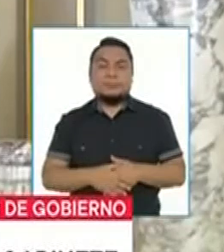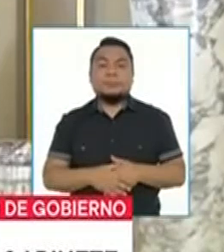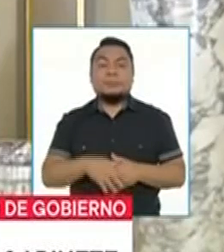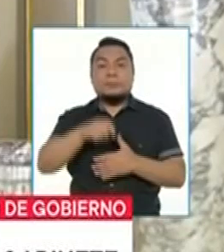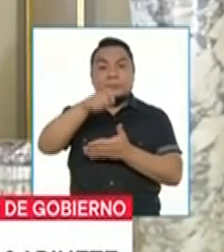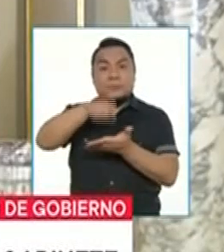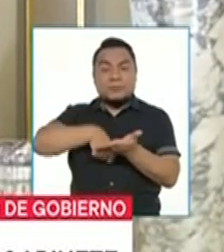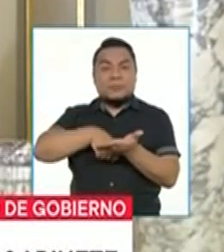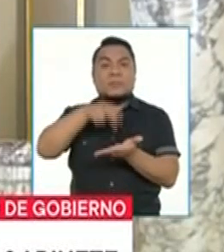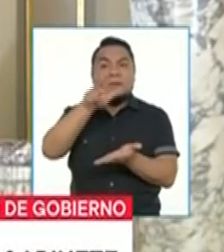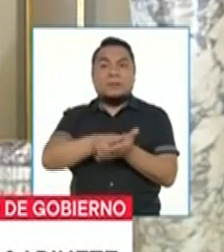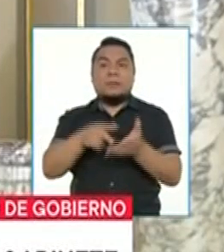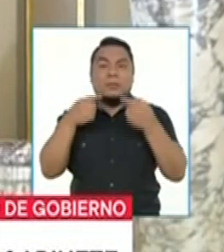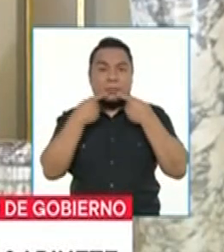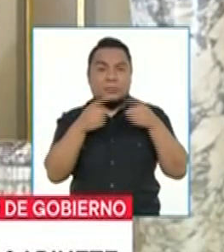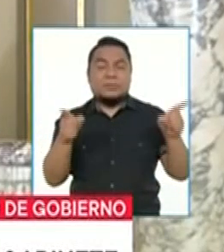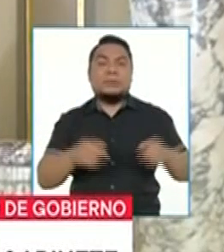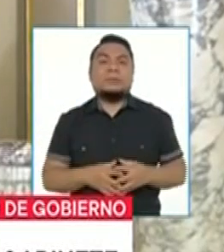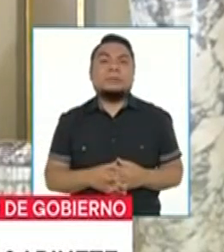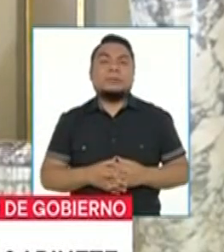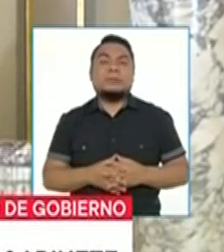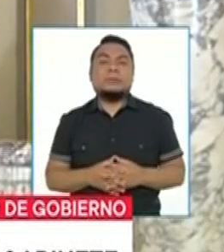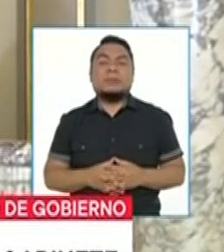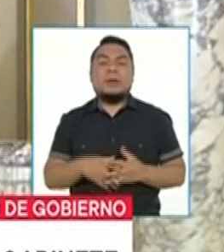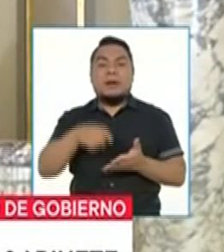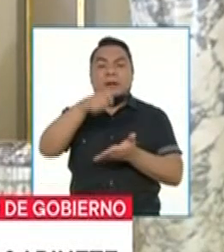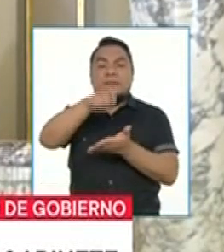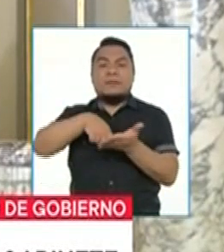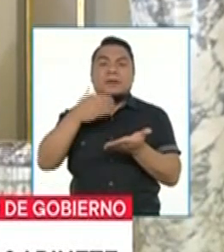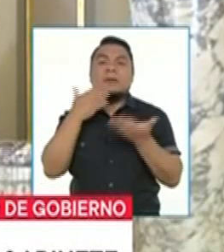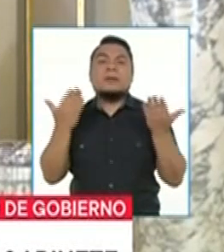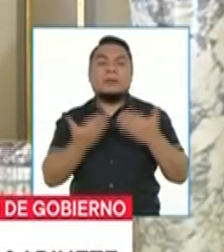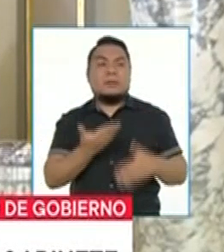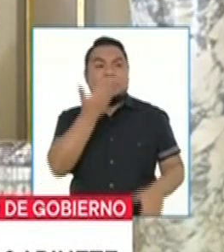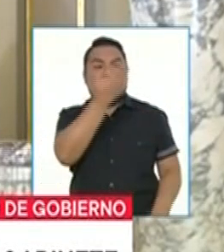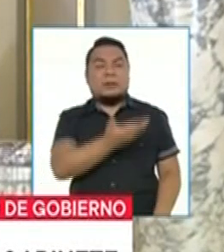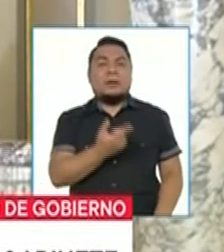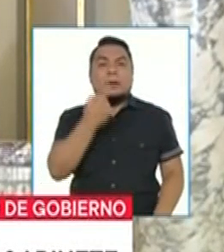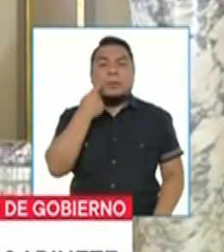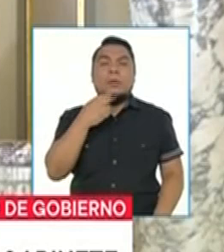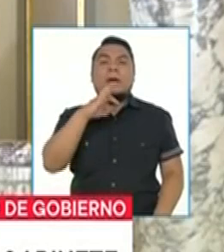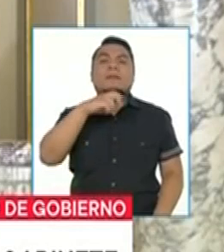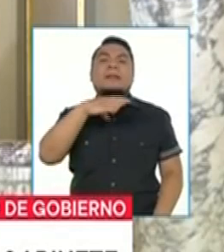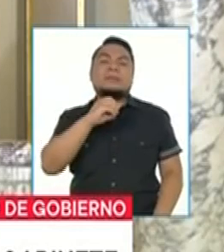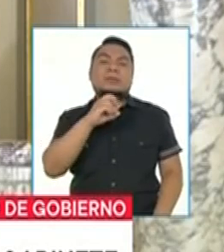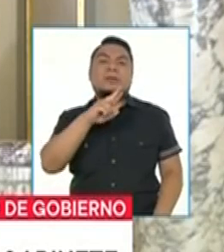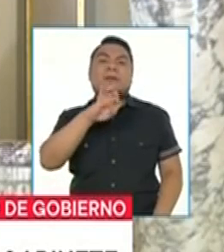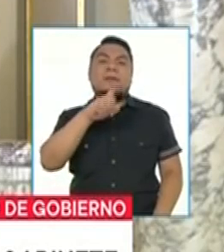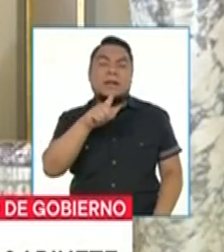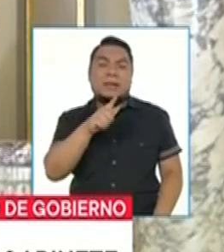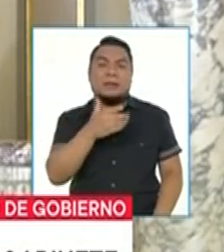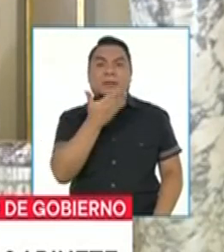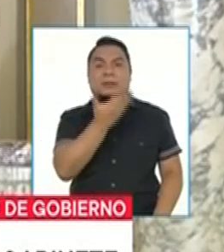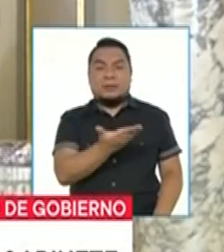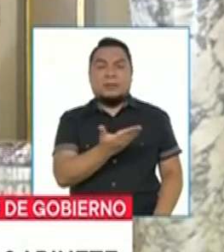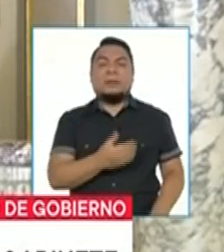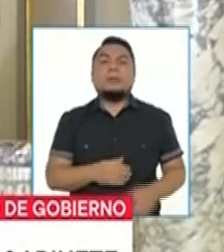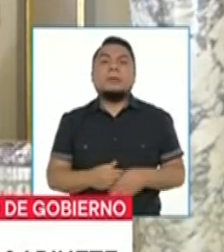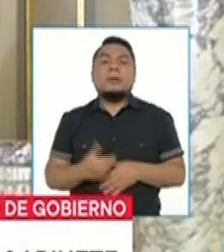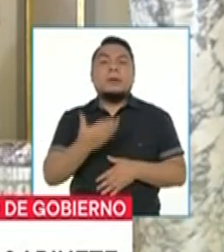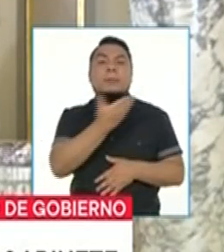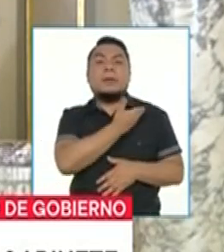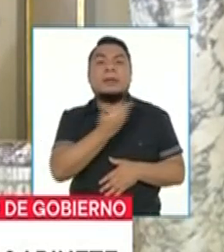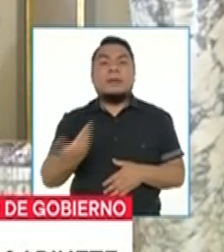no sé si me escucha. ¿Me puede escuchar claramente? Sí, ¿tú me copias a mí? Sí, fuerte y claro. Y todos